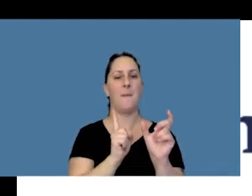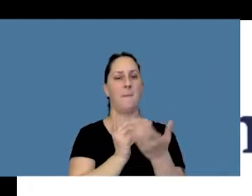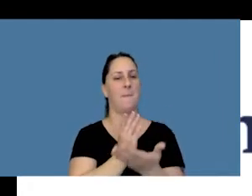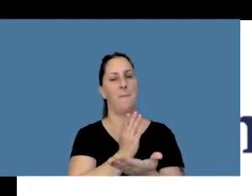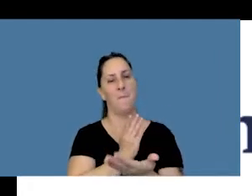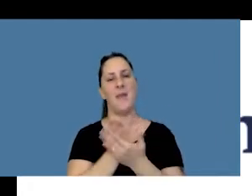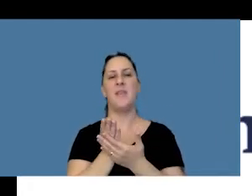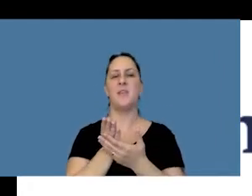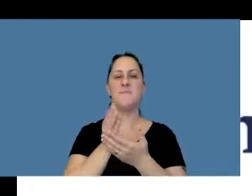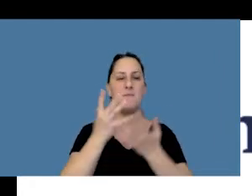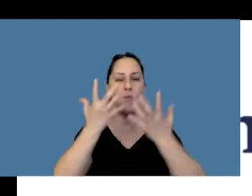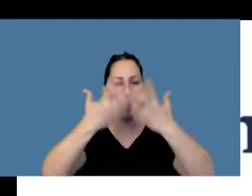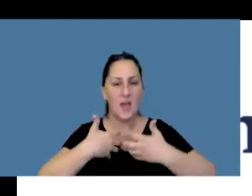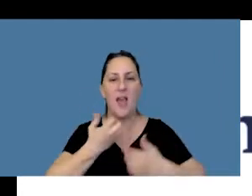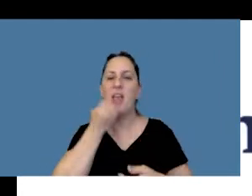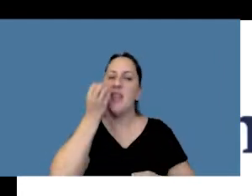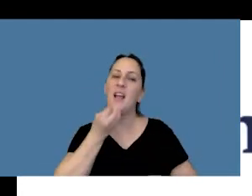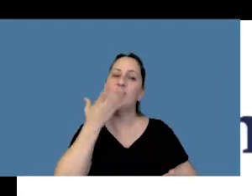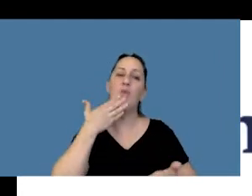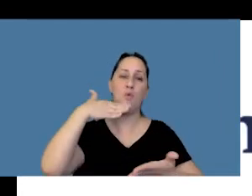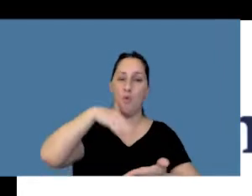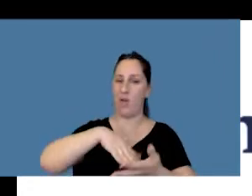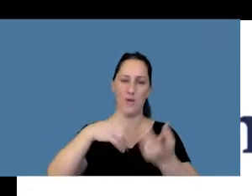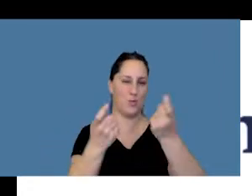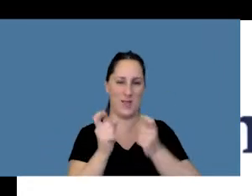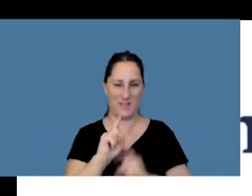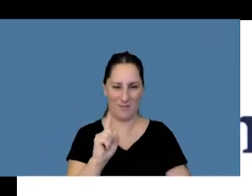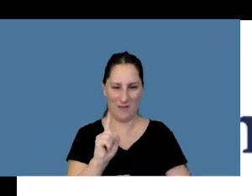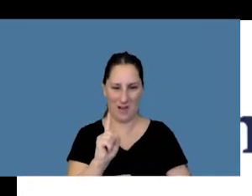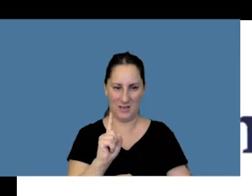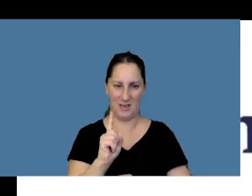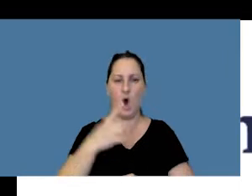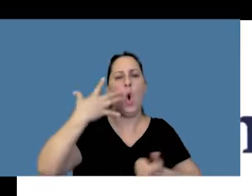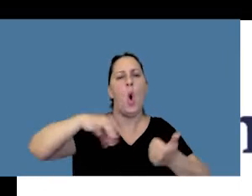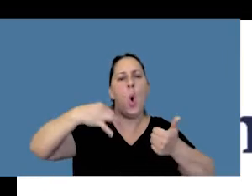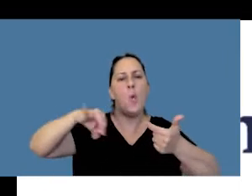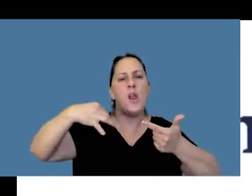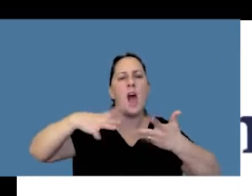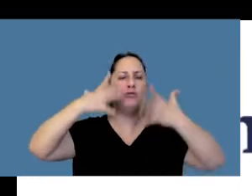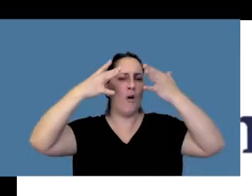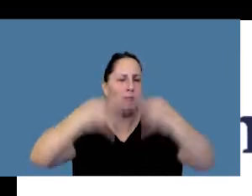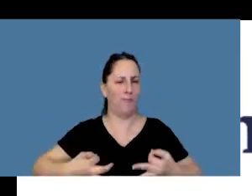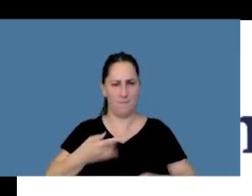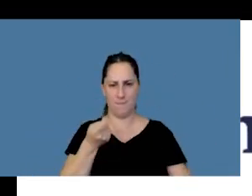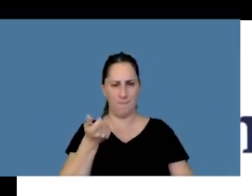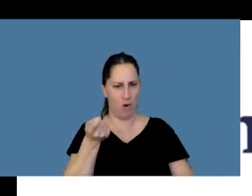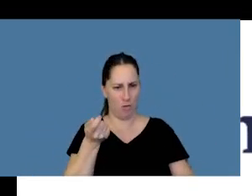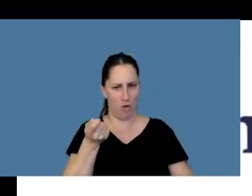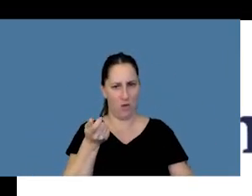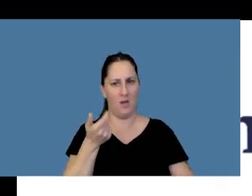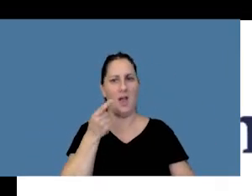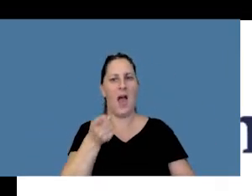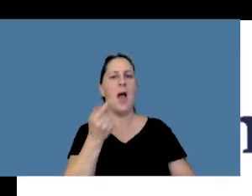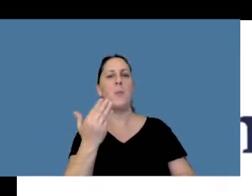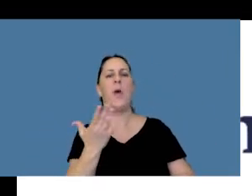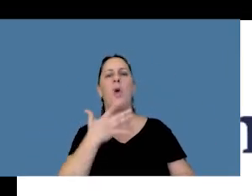la confección de declaraciones juradas, es decir, con muy pocas obligaciones formales, la posibilidad de cumplir en